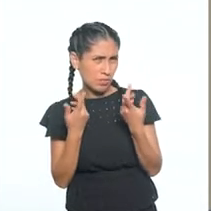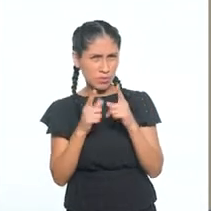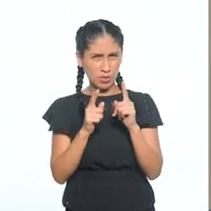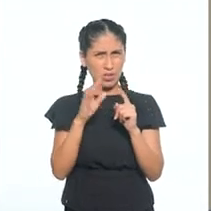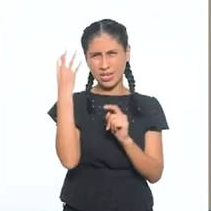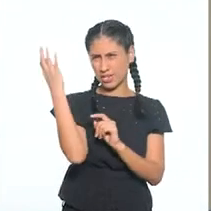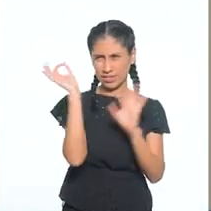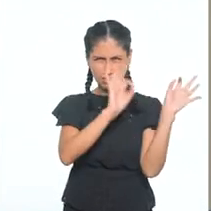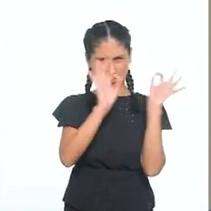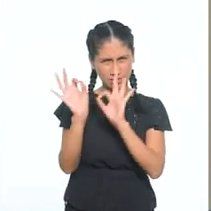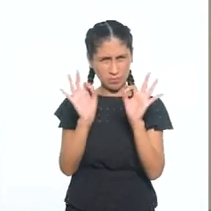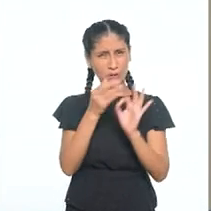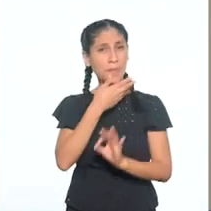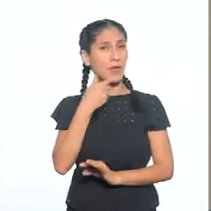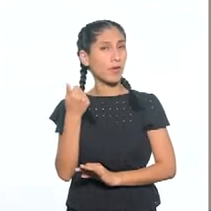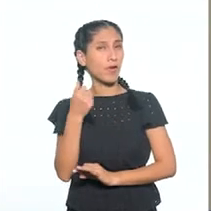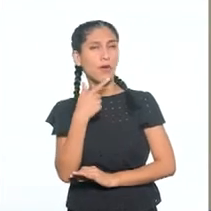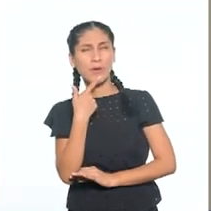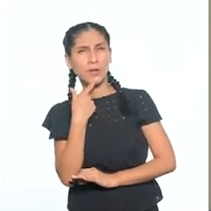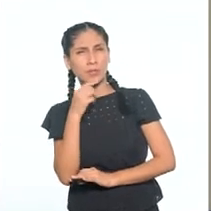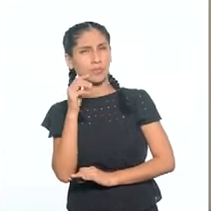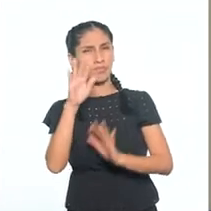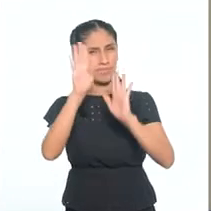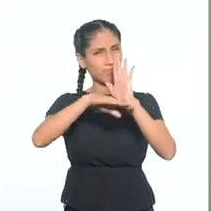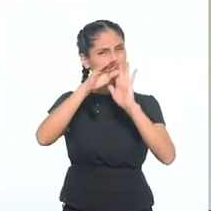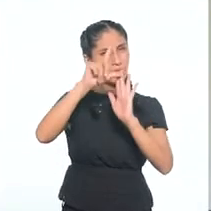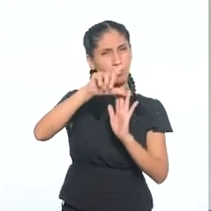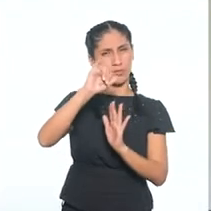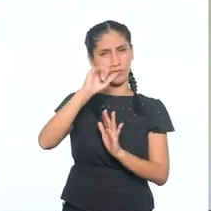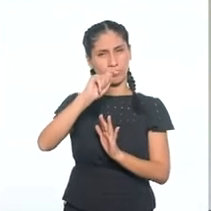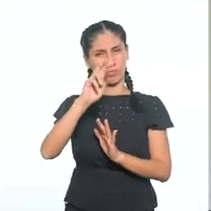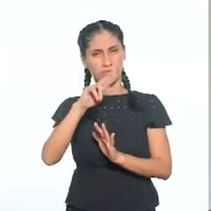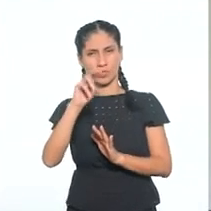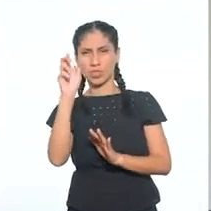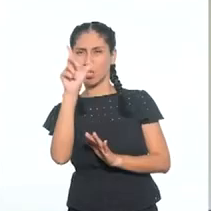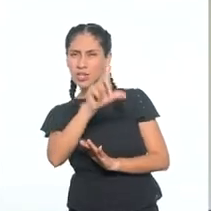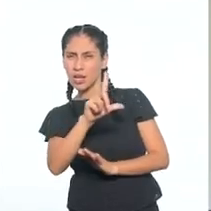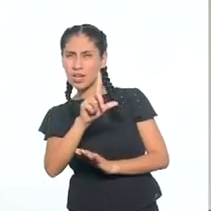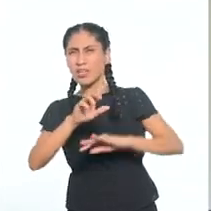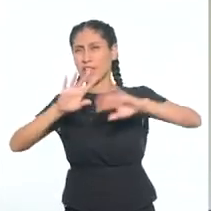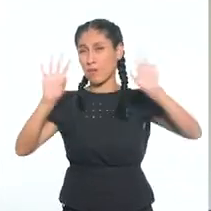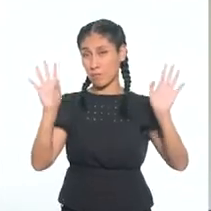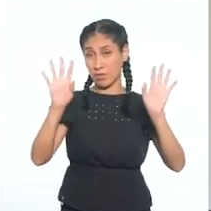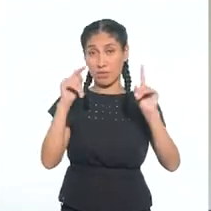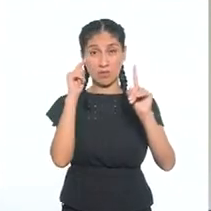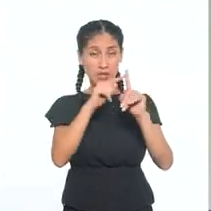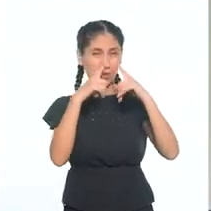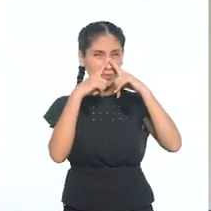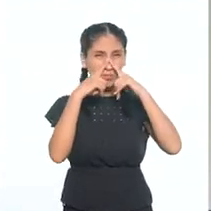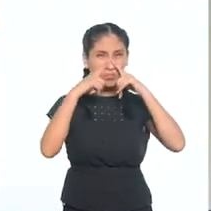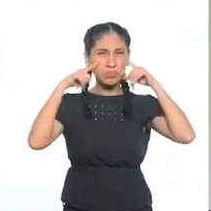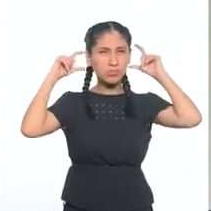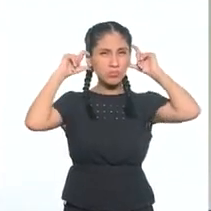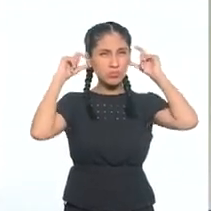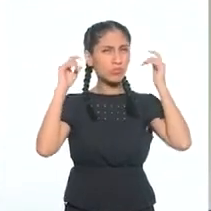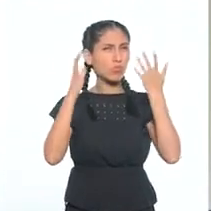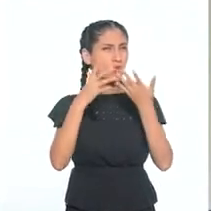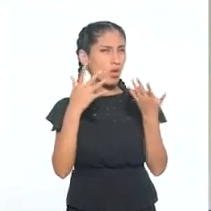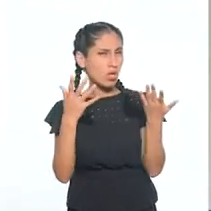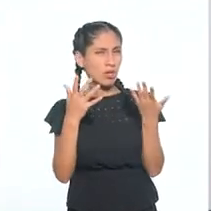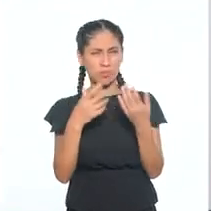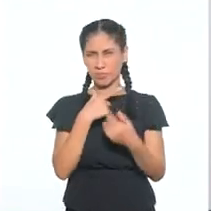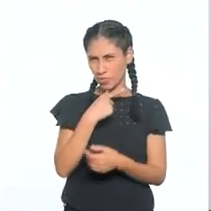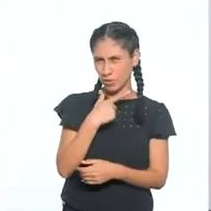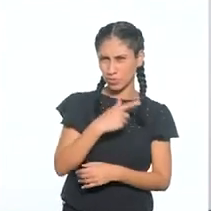no es así mejor ser menos literal así quien usa la mascarilla ese planeta